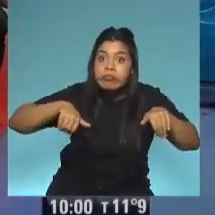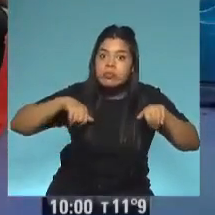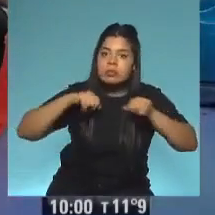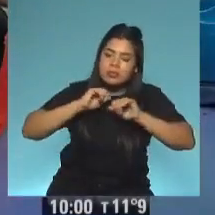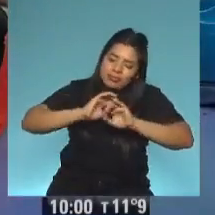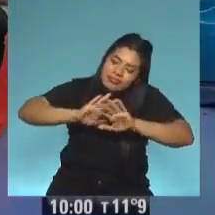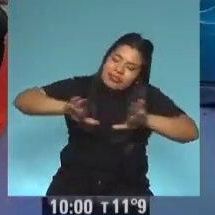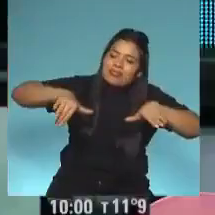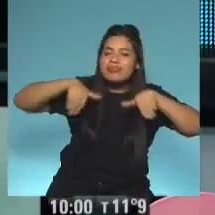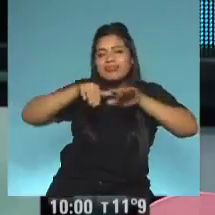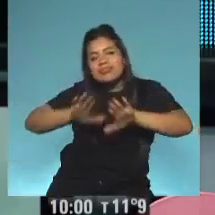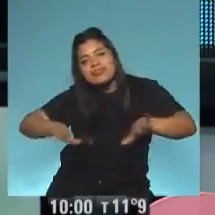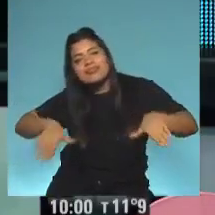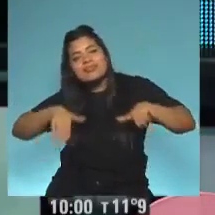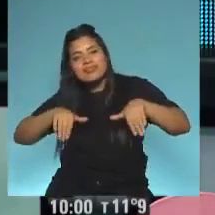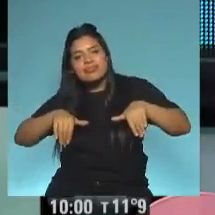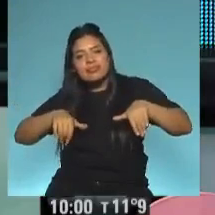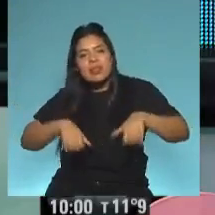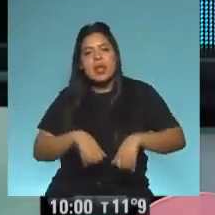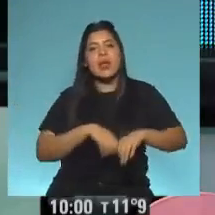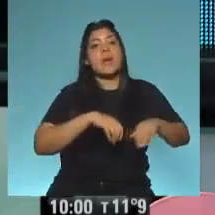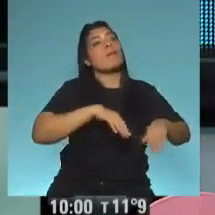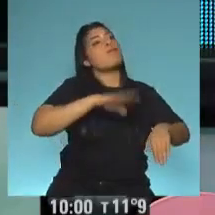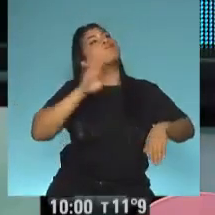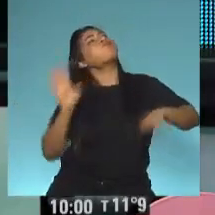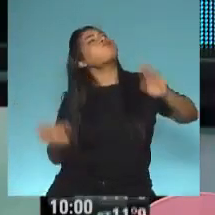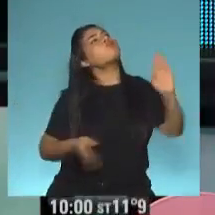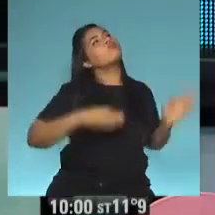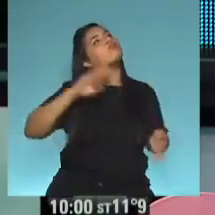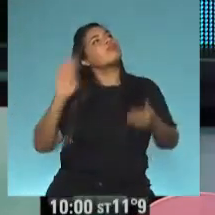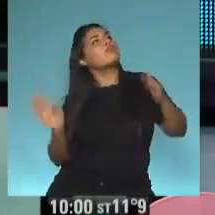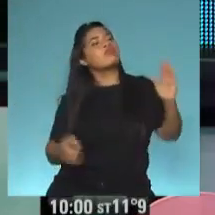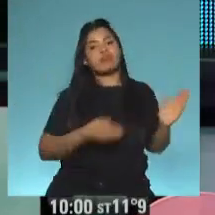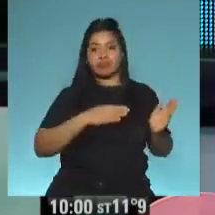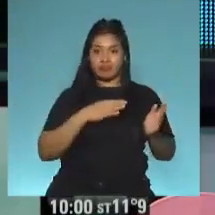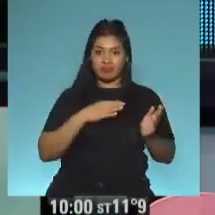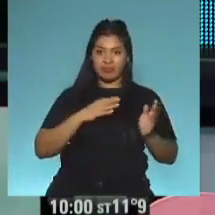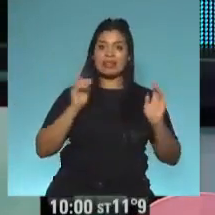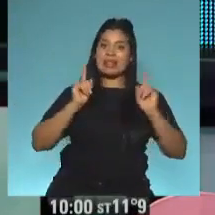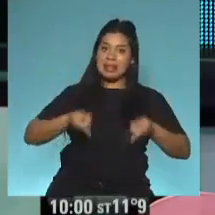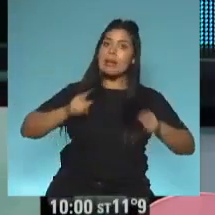despacio. Nadó panza arriba y cabeza abajo.